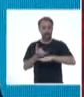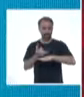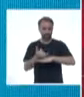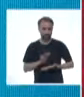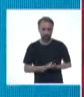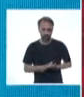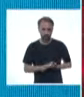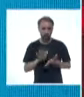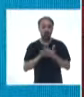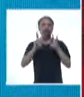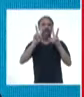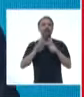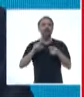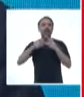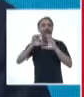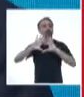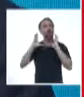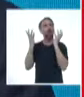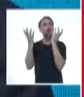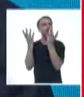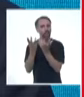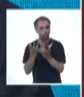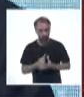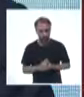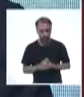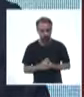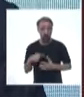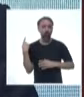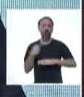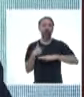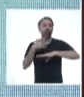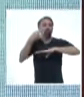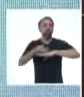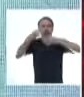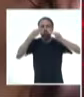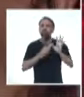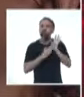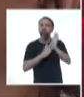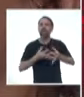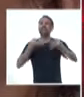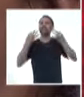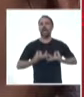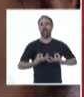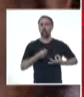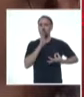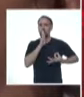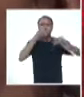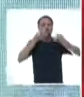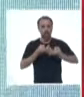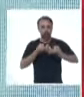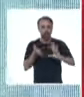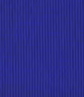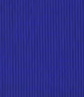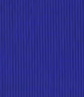realmente la Argentina no se va a resignar a perder los derechos que vino ganando Nosotros hemos ganado